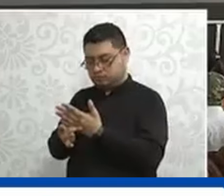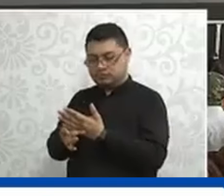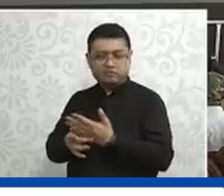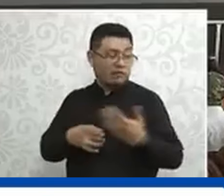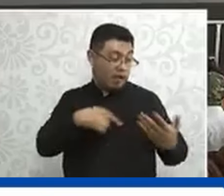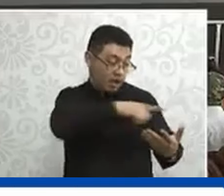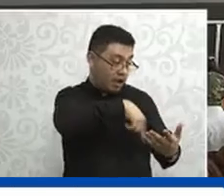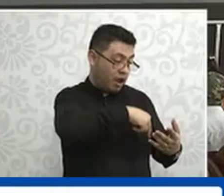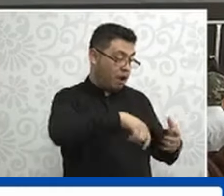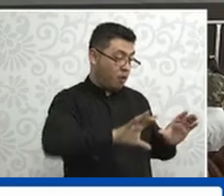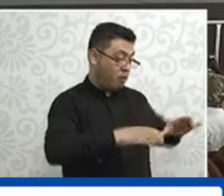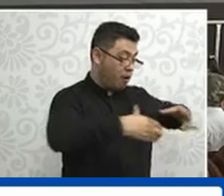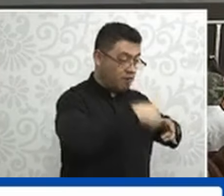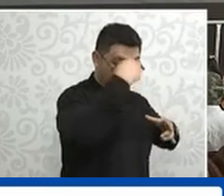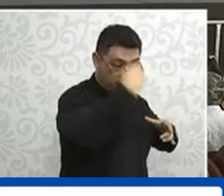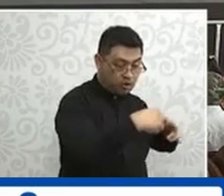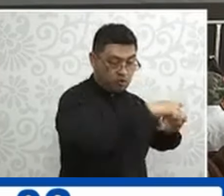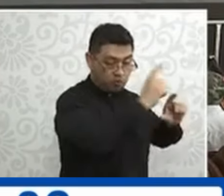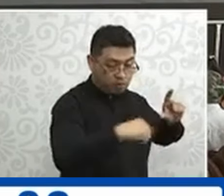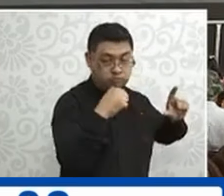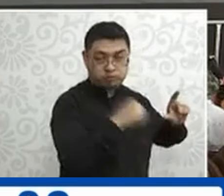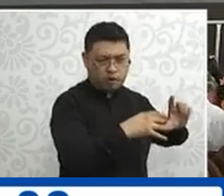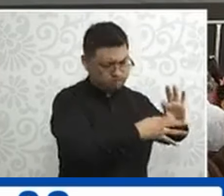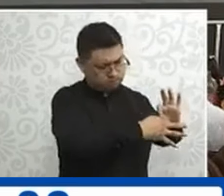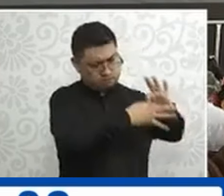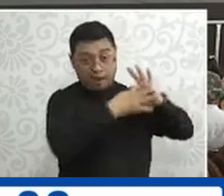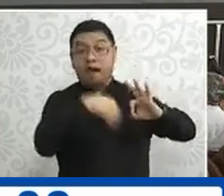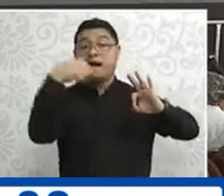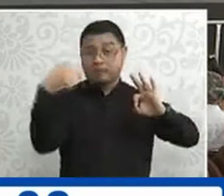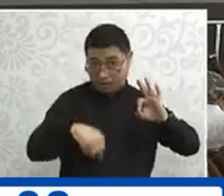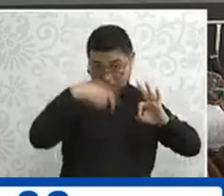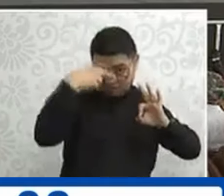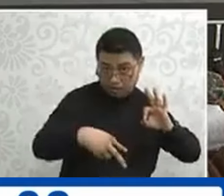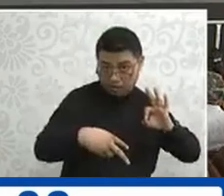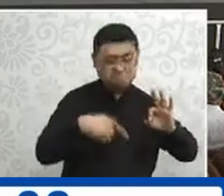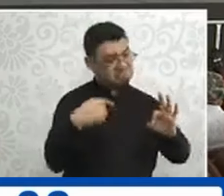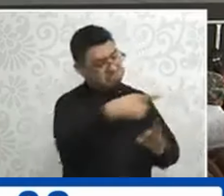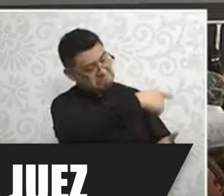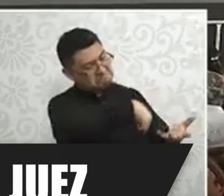todo, sin el pueblo nada. En México, el pueblo manda.